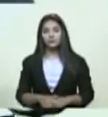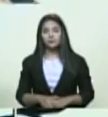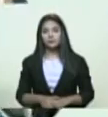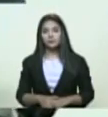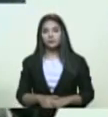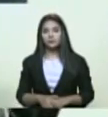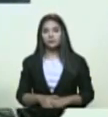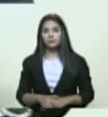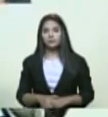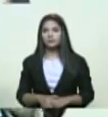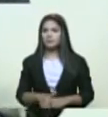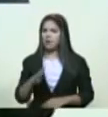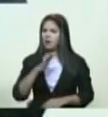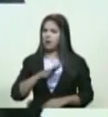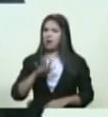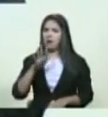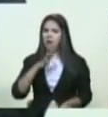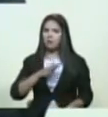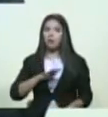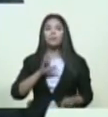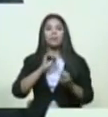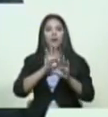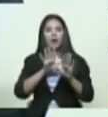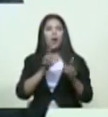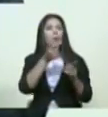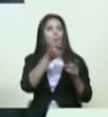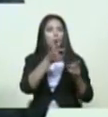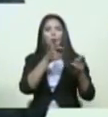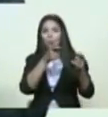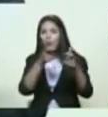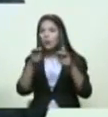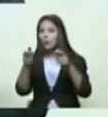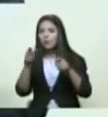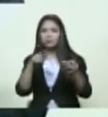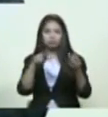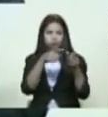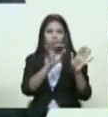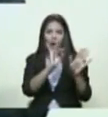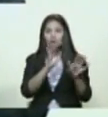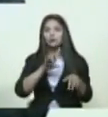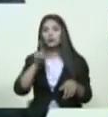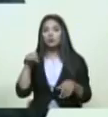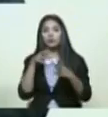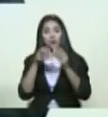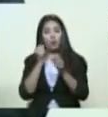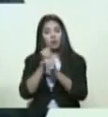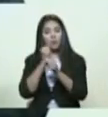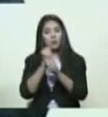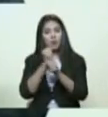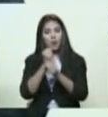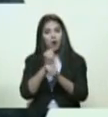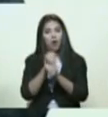de relativa calma, con casos que obviamente han ocurrido y que estamos todos trabajando para